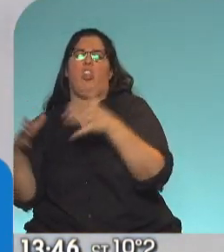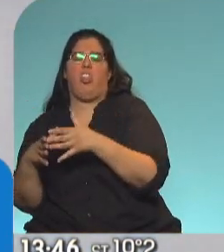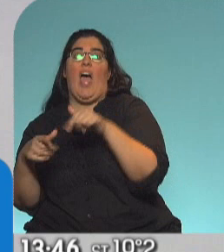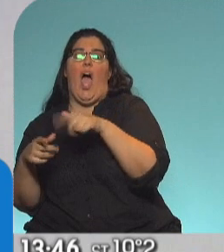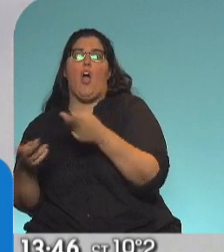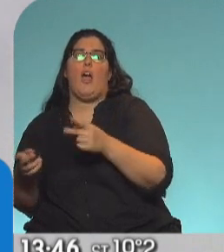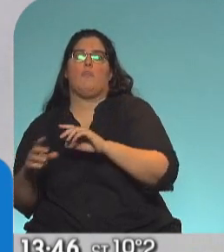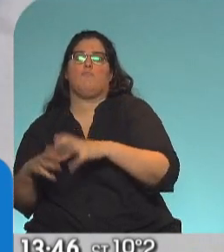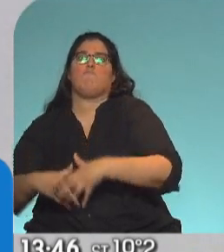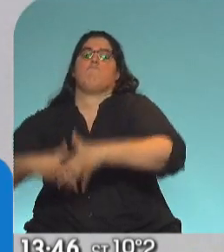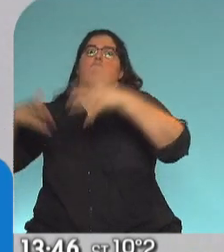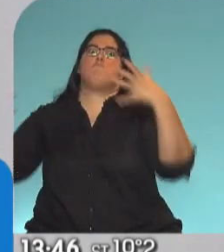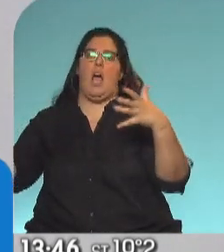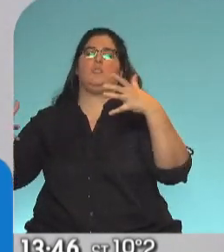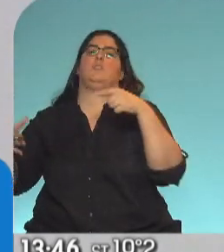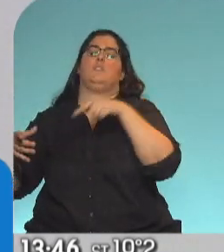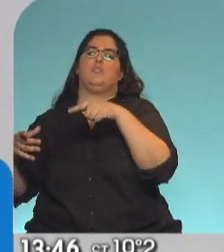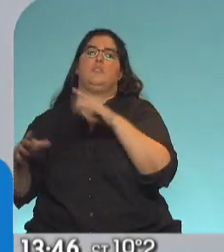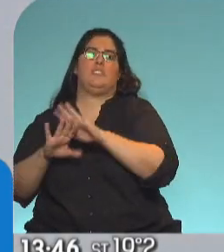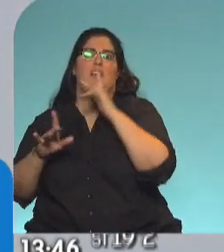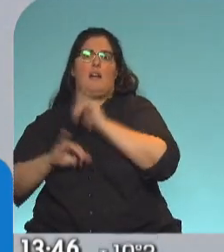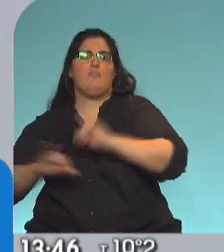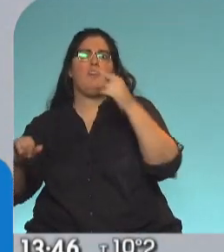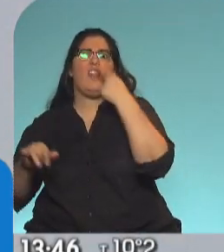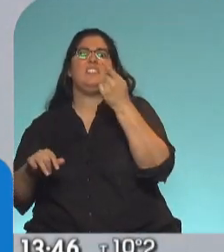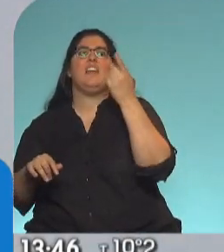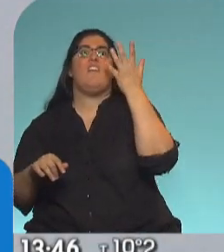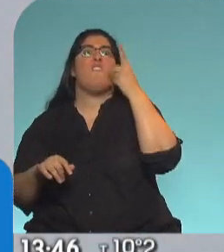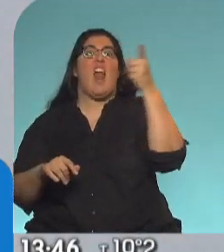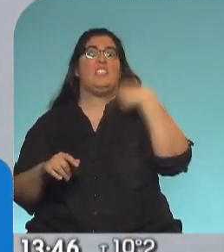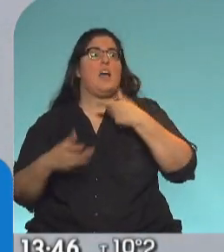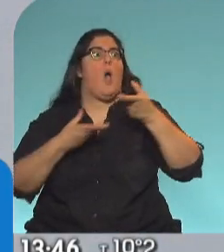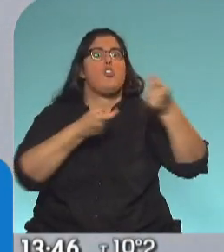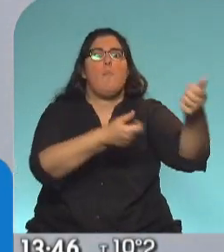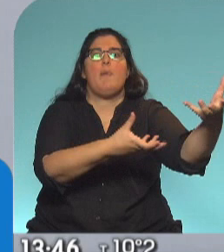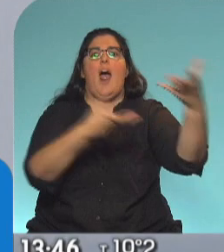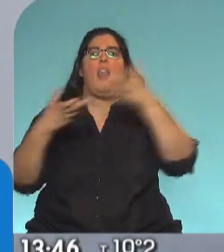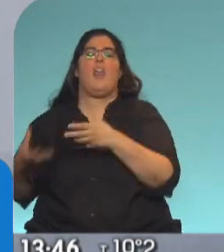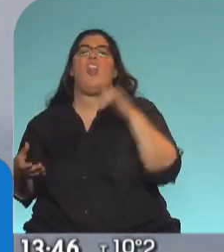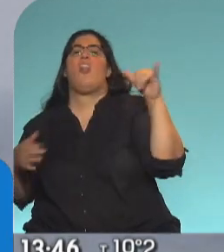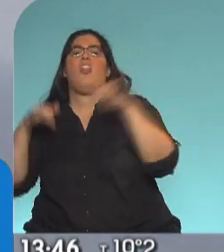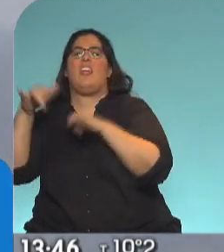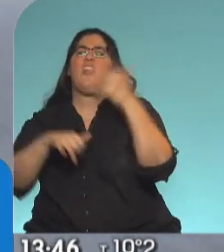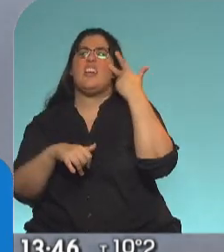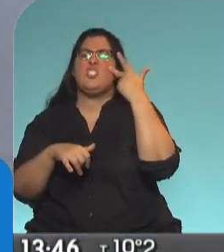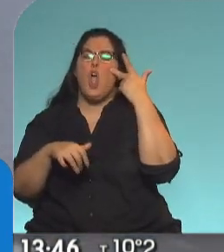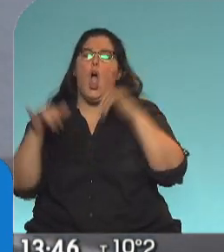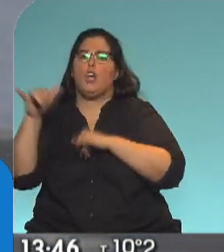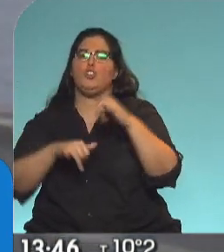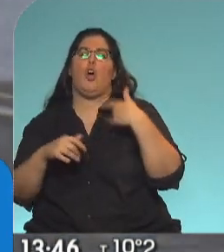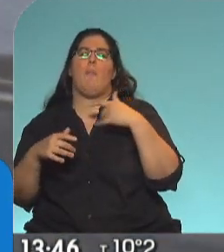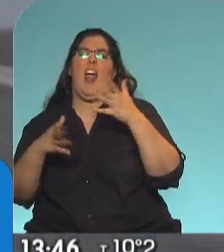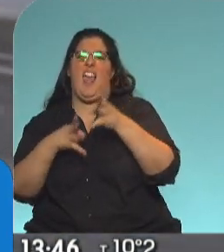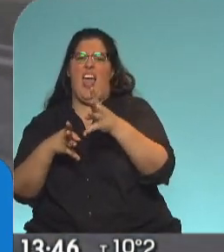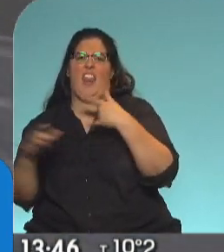de sus fuerzas armadas mediante el reciente anuncio de una compra a Francia de 18 aviones de combate por 2.500